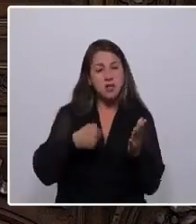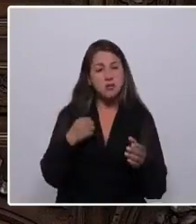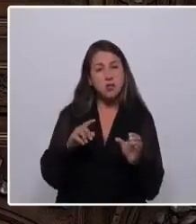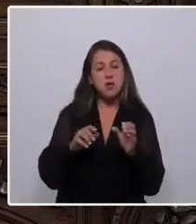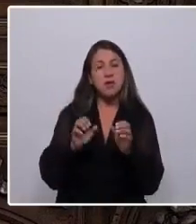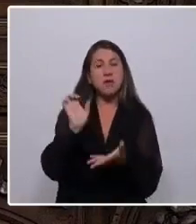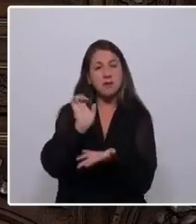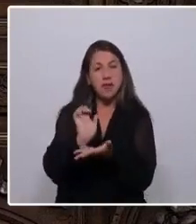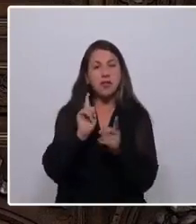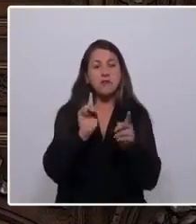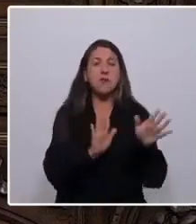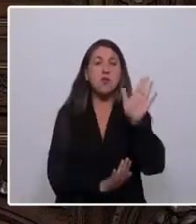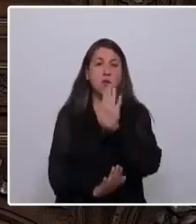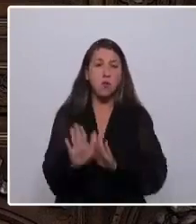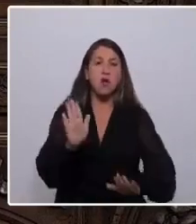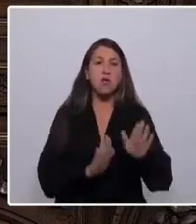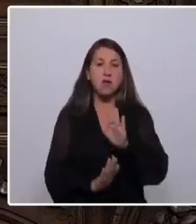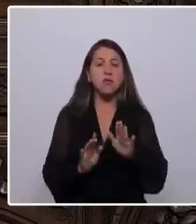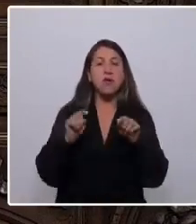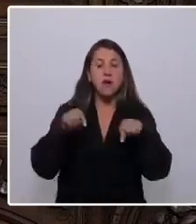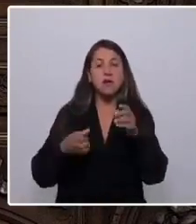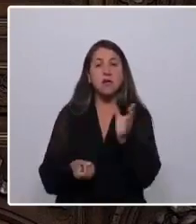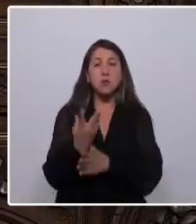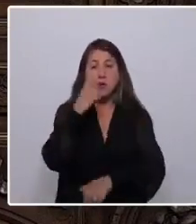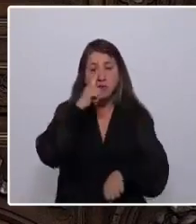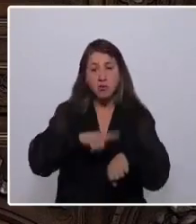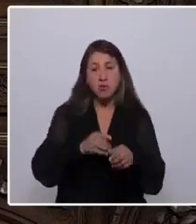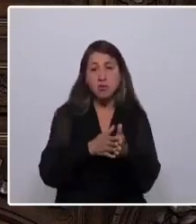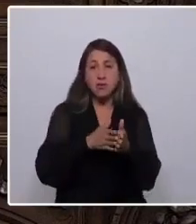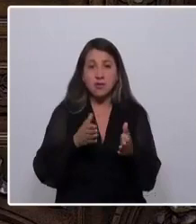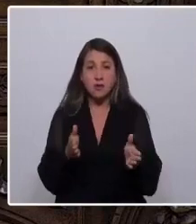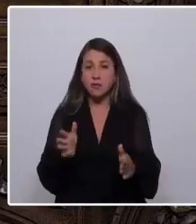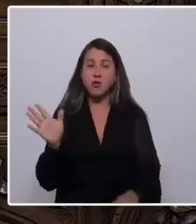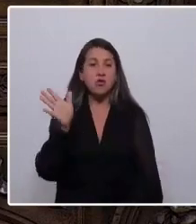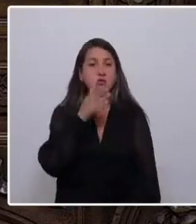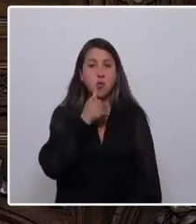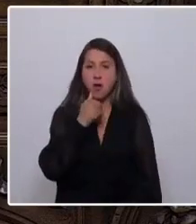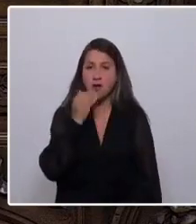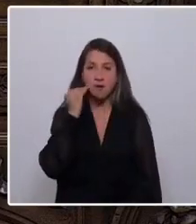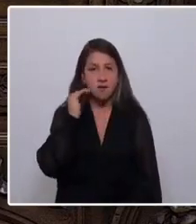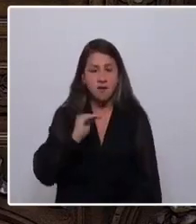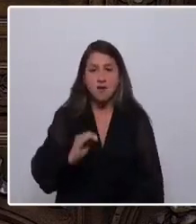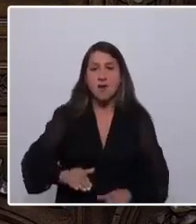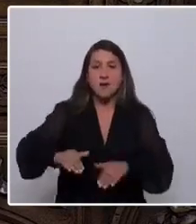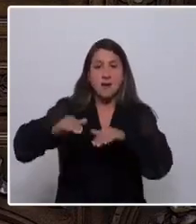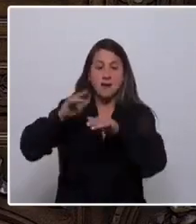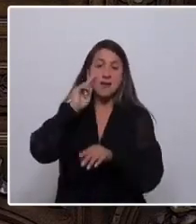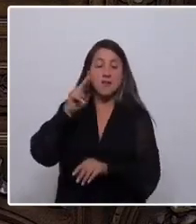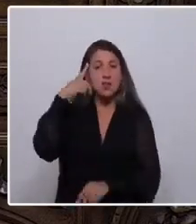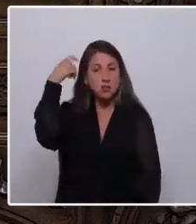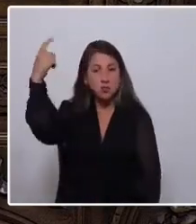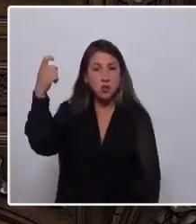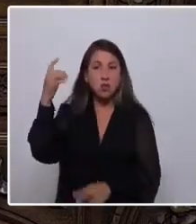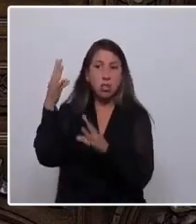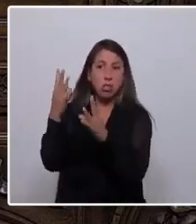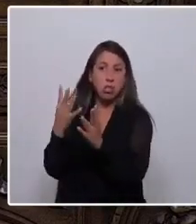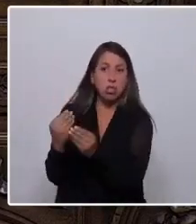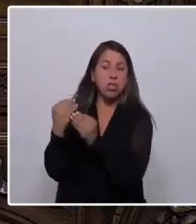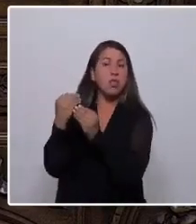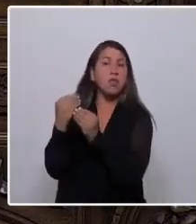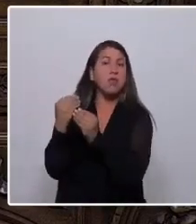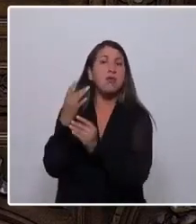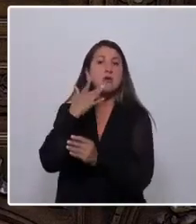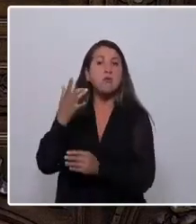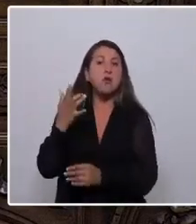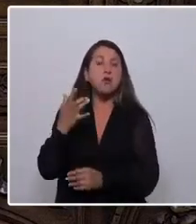cuidador, porque en esta nueva era no habrá niñas que crezcan para ver sus sueños desvanecerse por el simple hecho